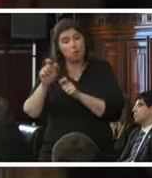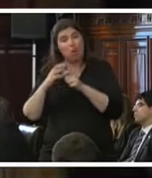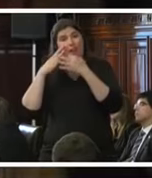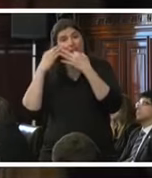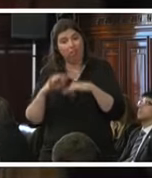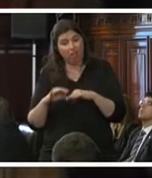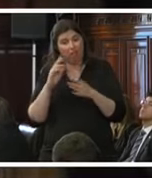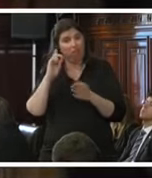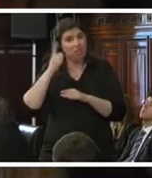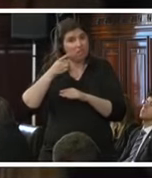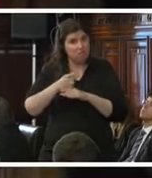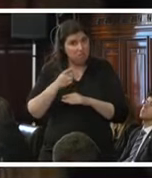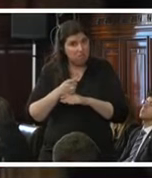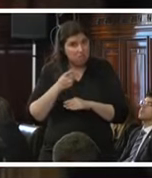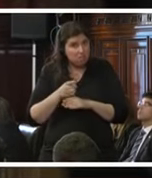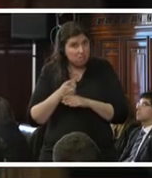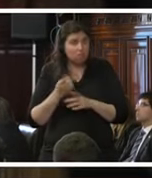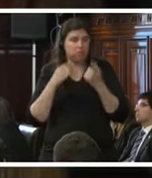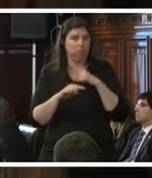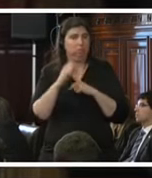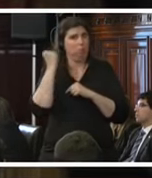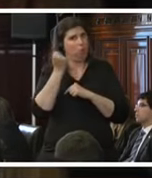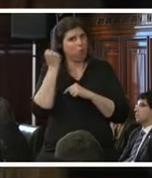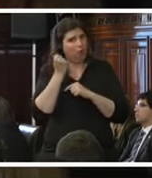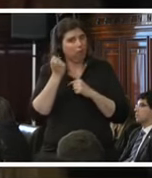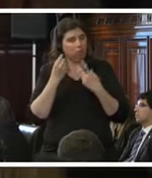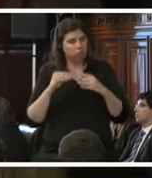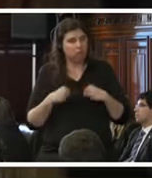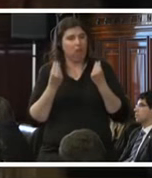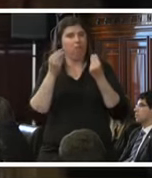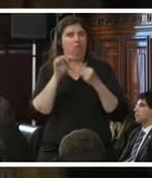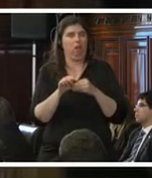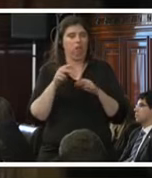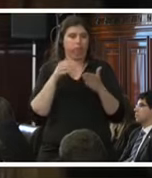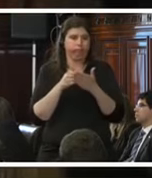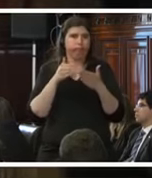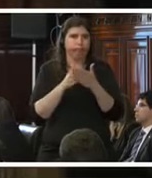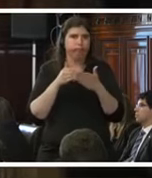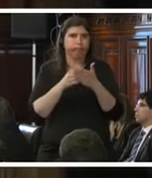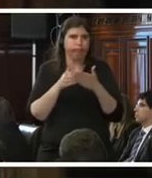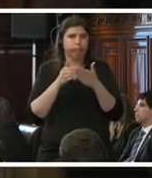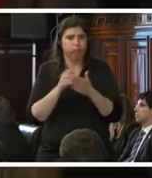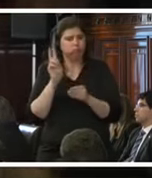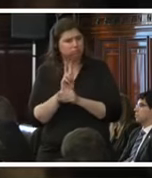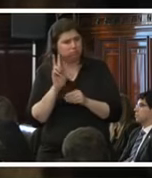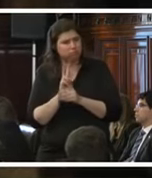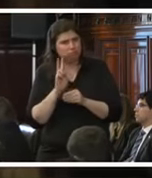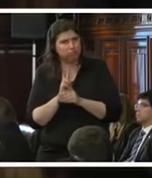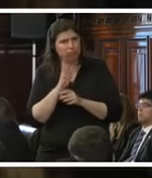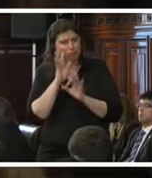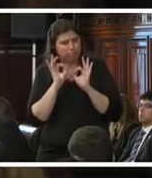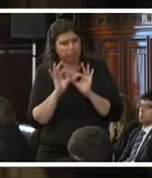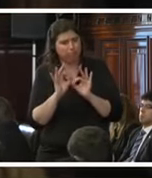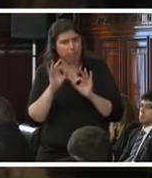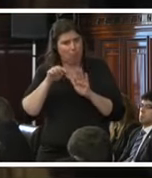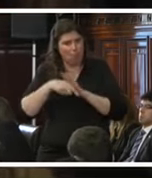previsiones tendientes a salvar los obstáculos detectados, posibilitando un control riguroso y exhaustivo.